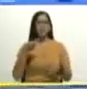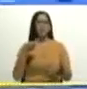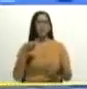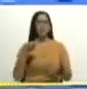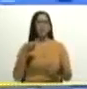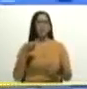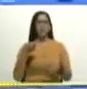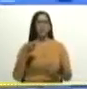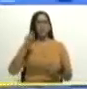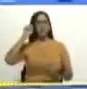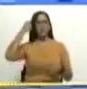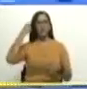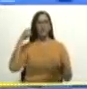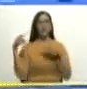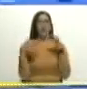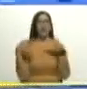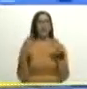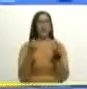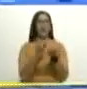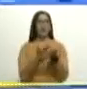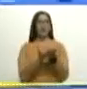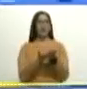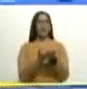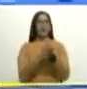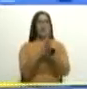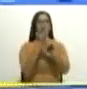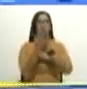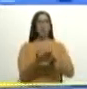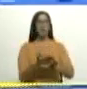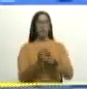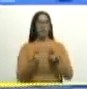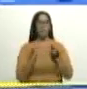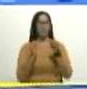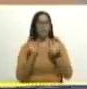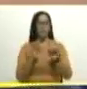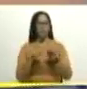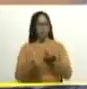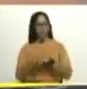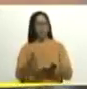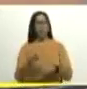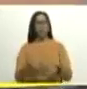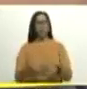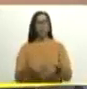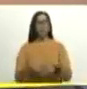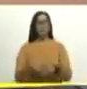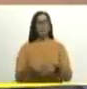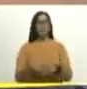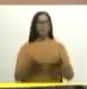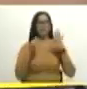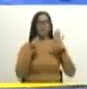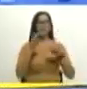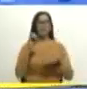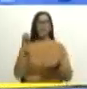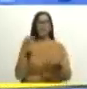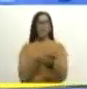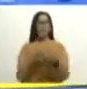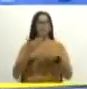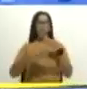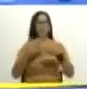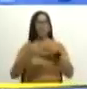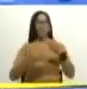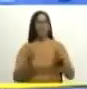Y recuerden que la guerra económica de desabastecimiento empezó exactamente por ahí. 600 millones para el papel